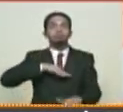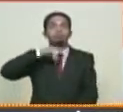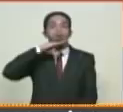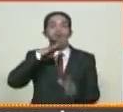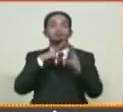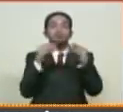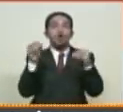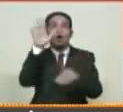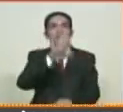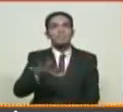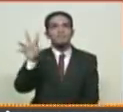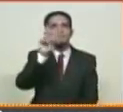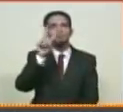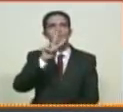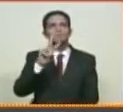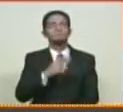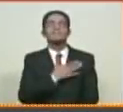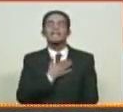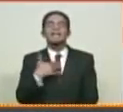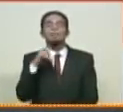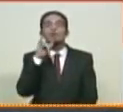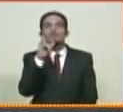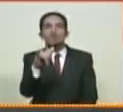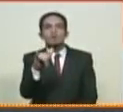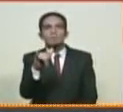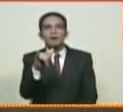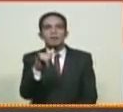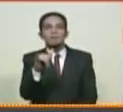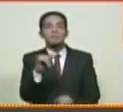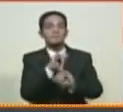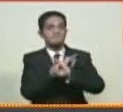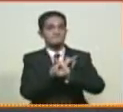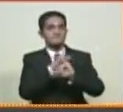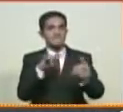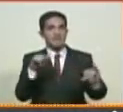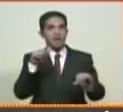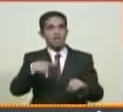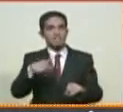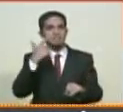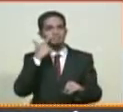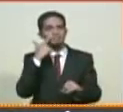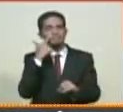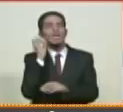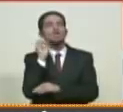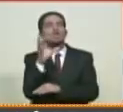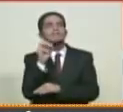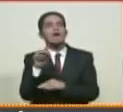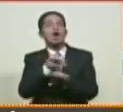país. Queremos informar que acaba de culminar el Consejo de Ministros número